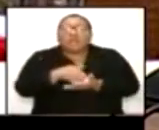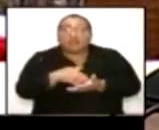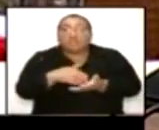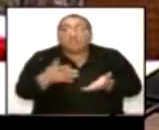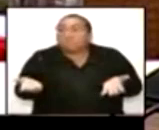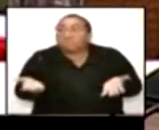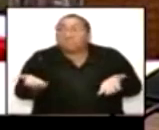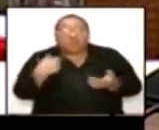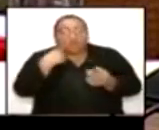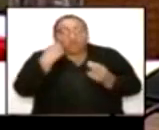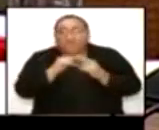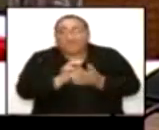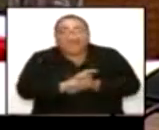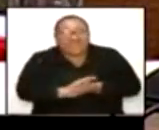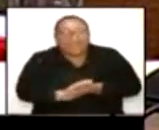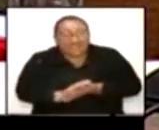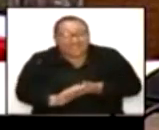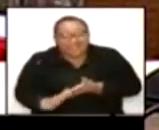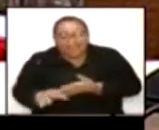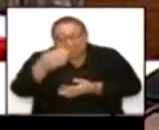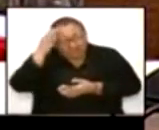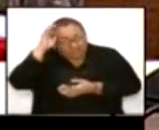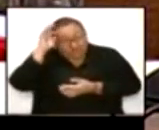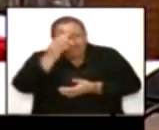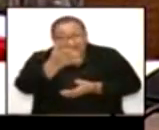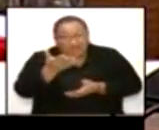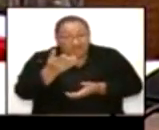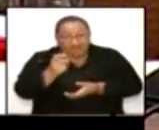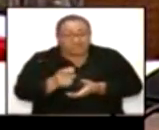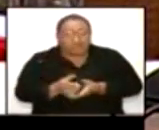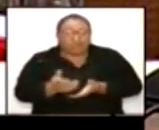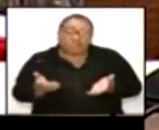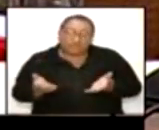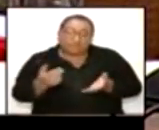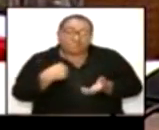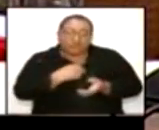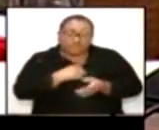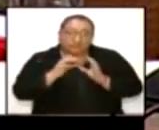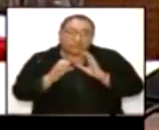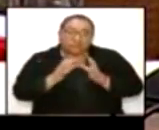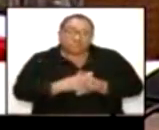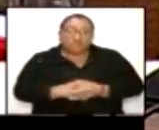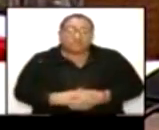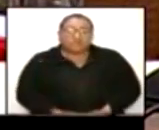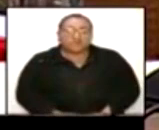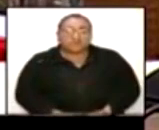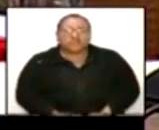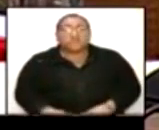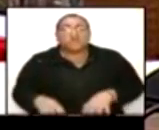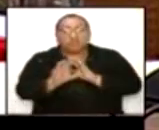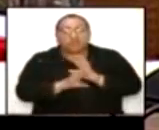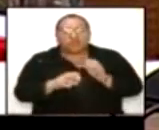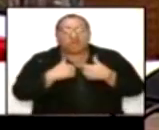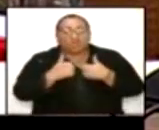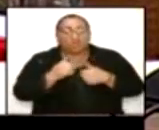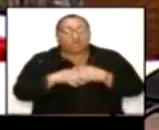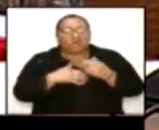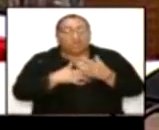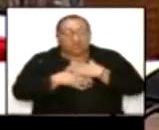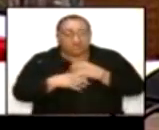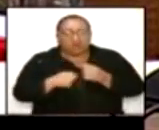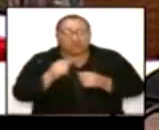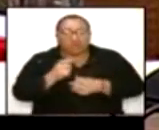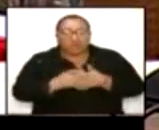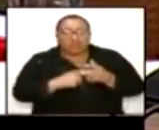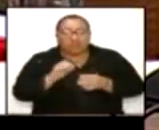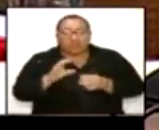ni siquiera lo conocía, ni siquiera sabía que existía? Entonces, de eso estamos hablando cuando hablamos de proteger la vida y la salud,